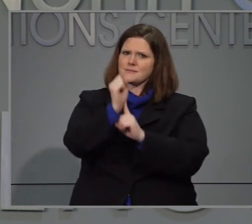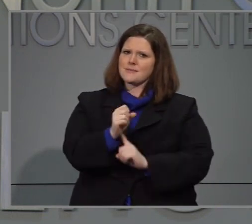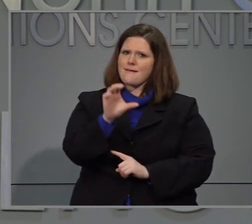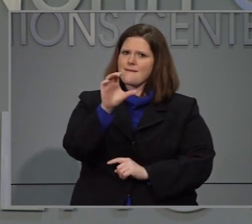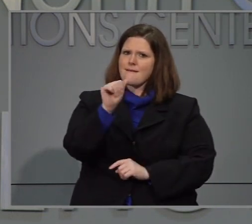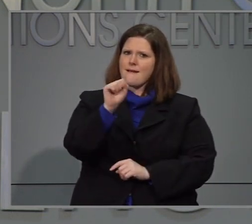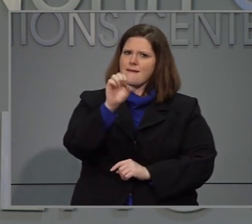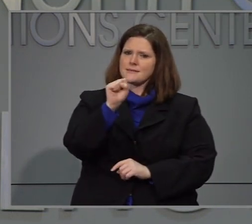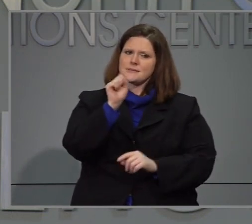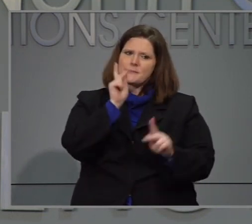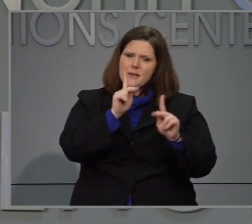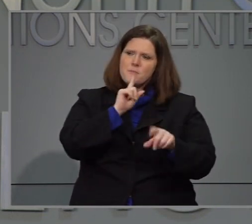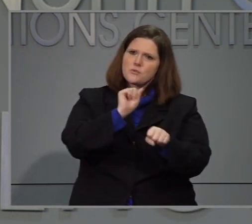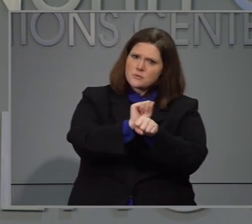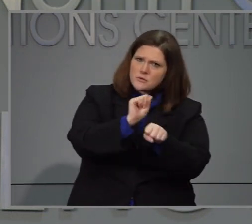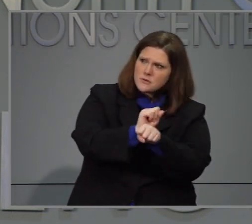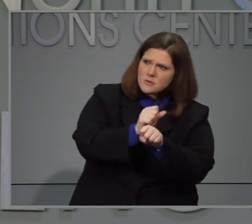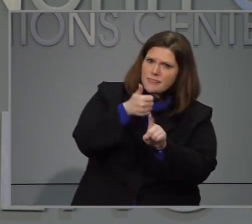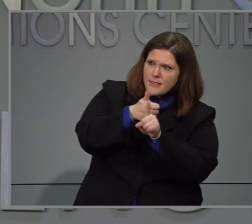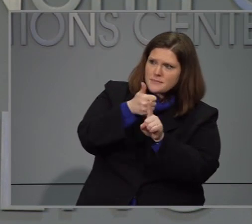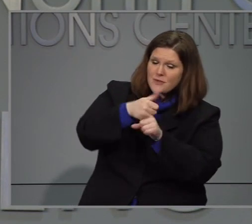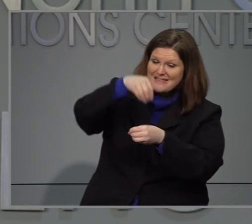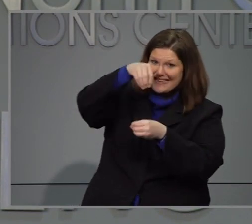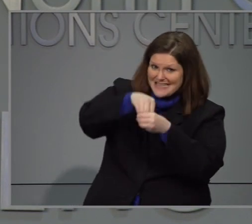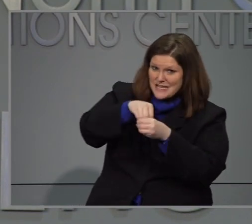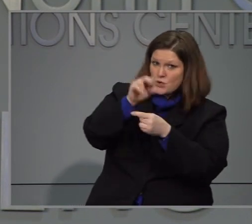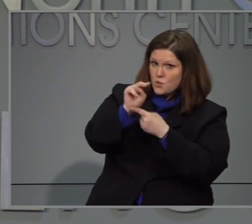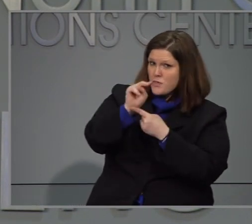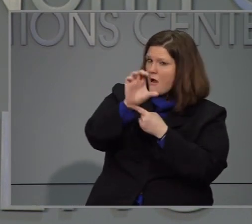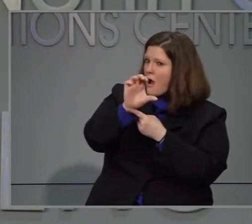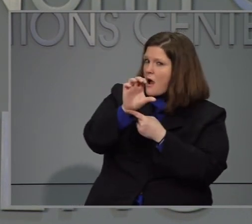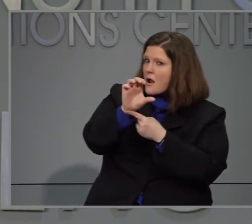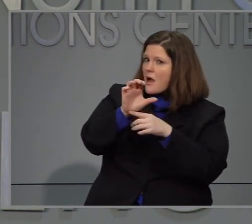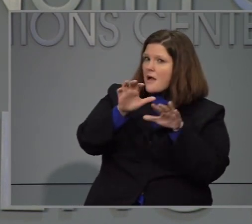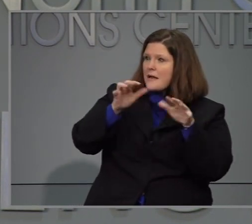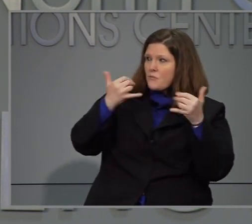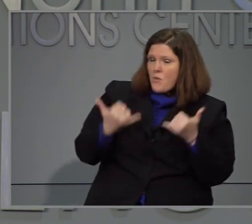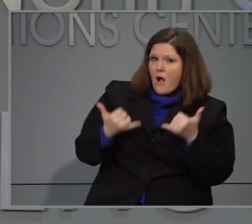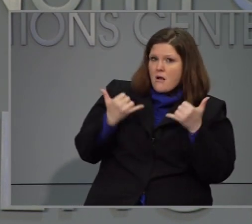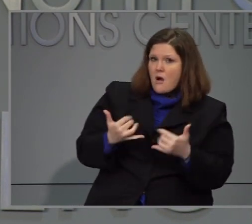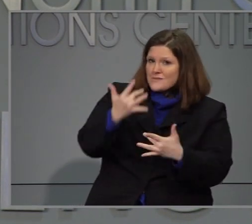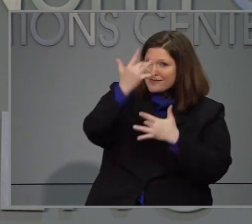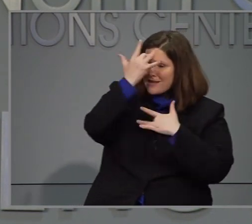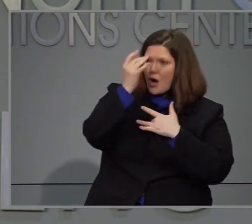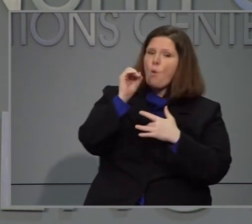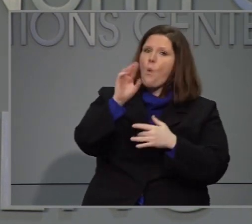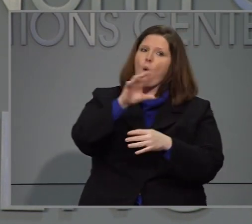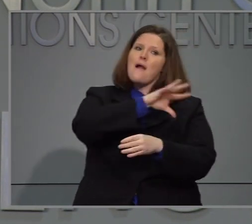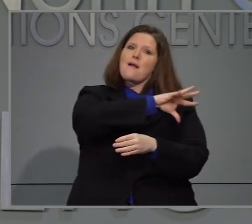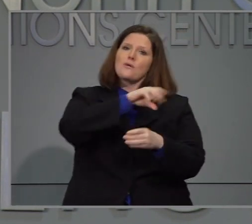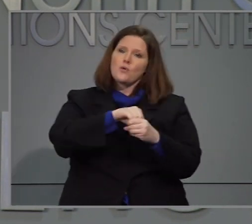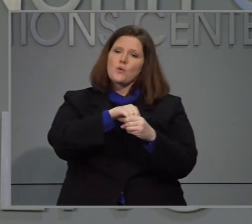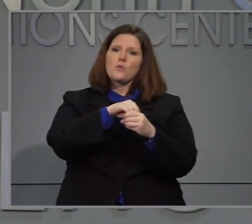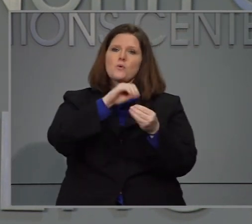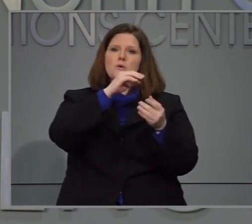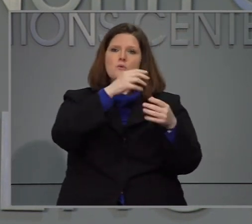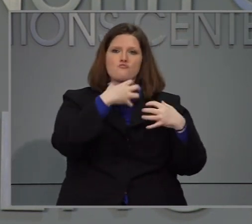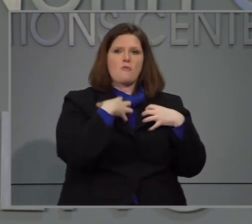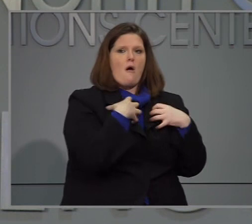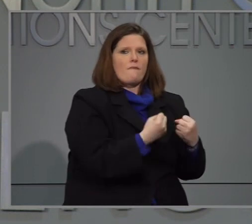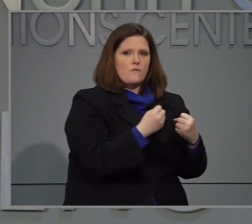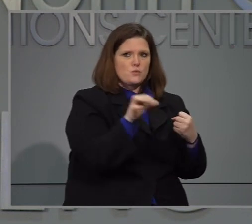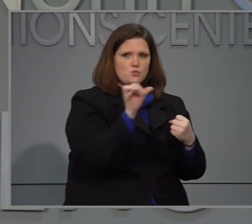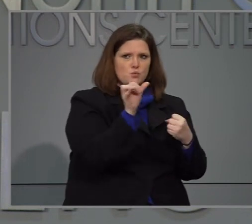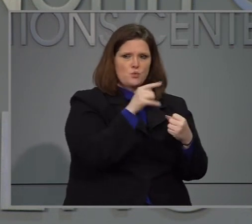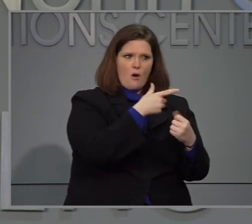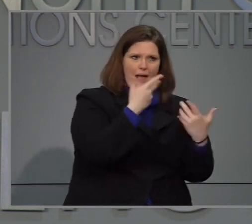10,000 casos son los que activamente están aquí en el estado, o cuántos son los que se han recuperado. Y además la